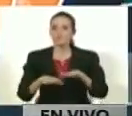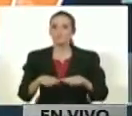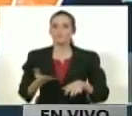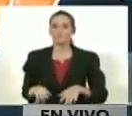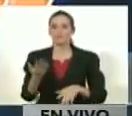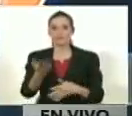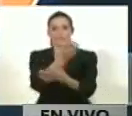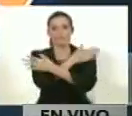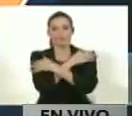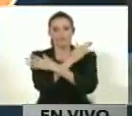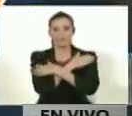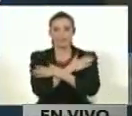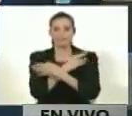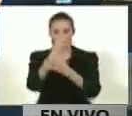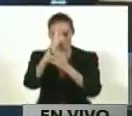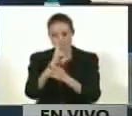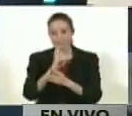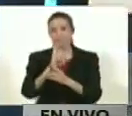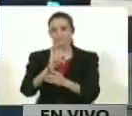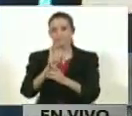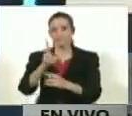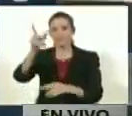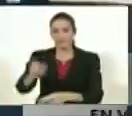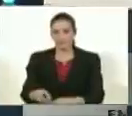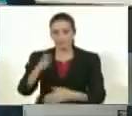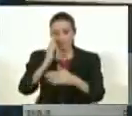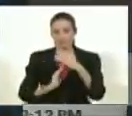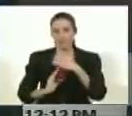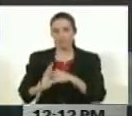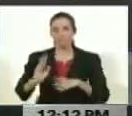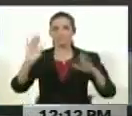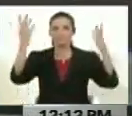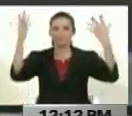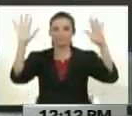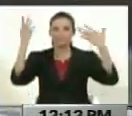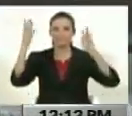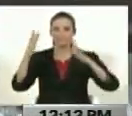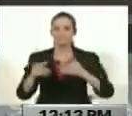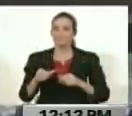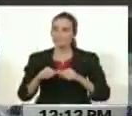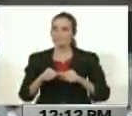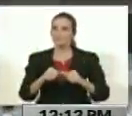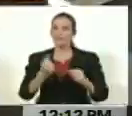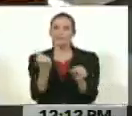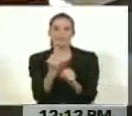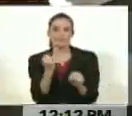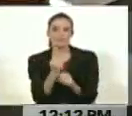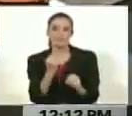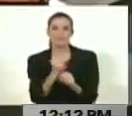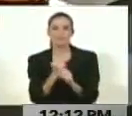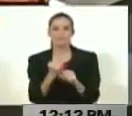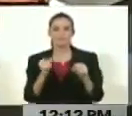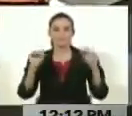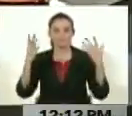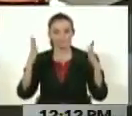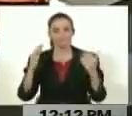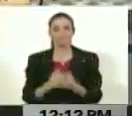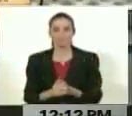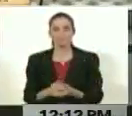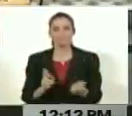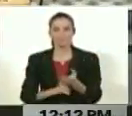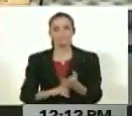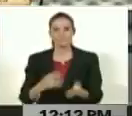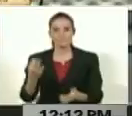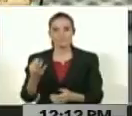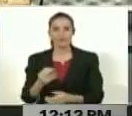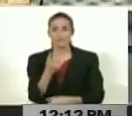Quiero felicitarlo y hacerle un reconocimiento a su humildad, a su perseverancia, a su trabajo. ¿Verdad?